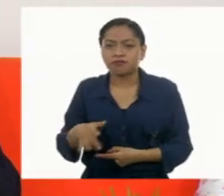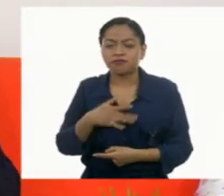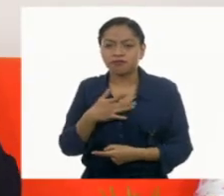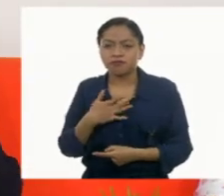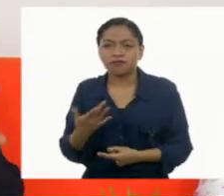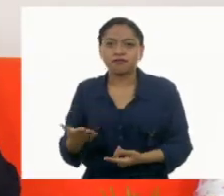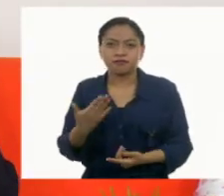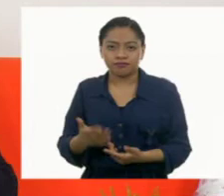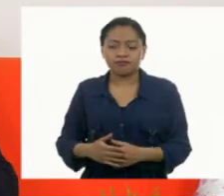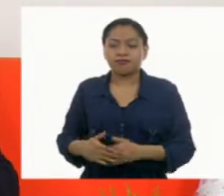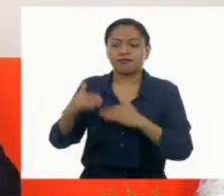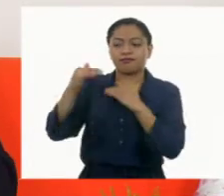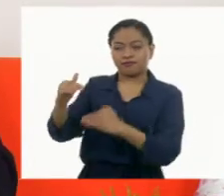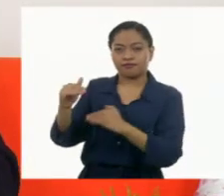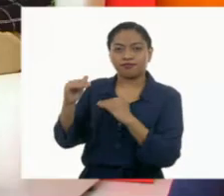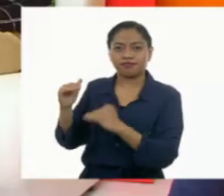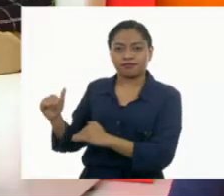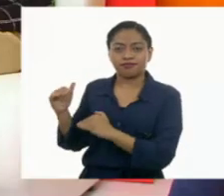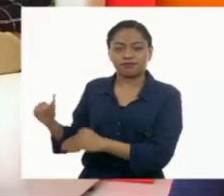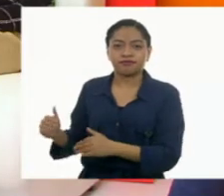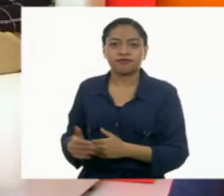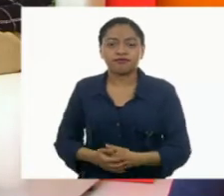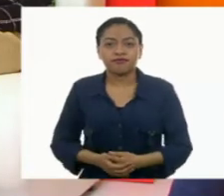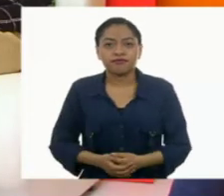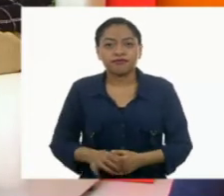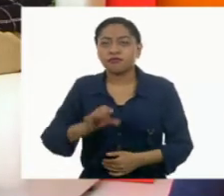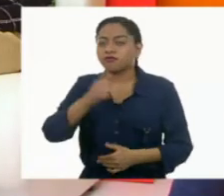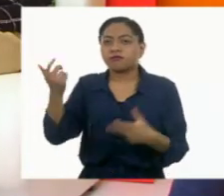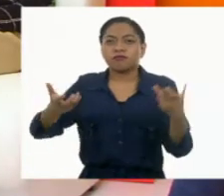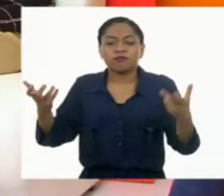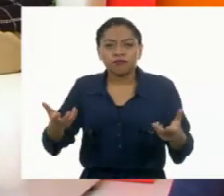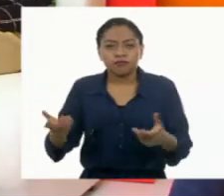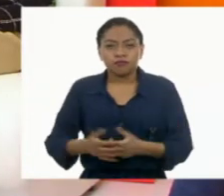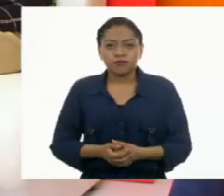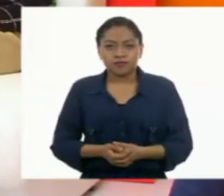tamaño, máximo formato. Otra cosa que se puede hacer es